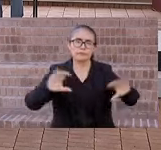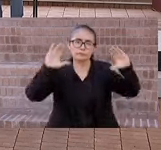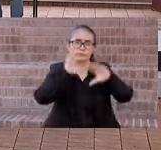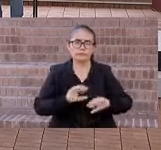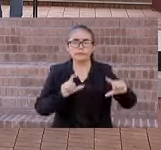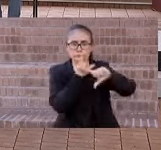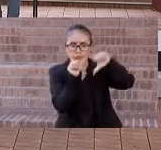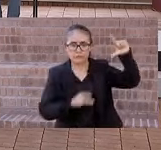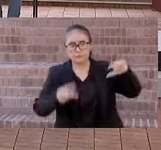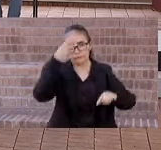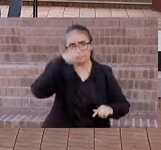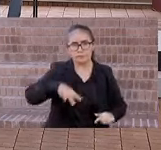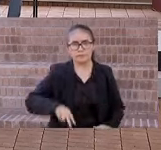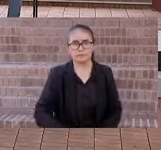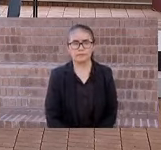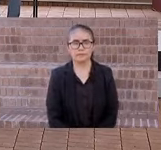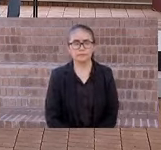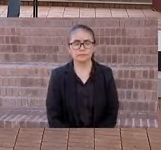mexicano